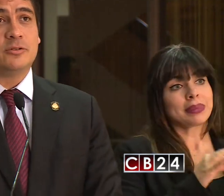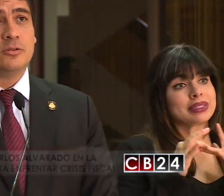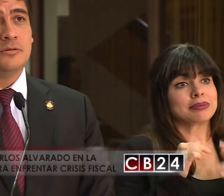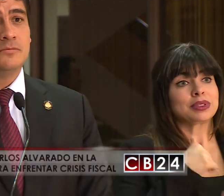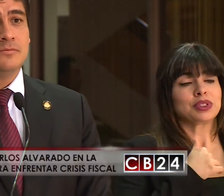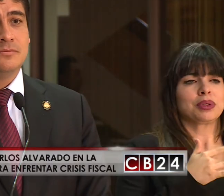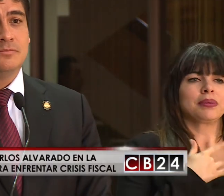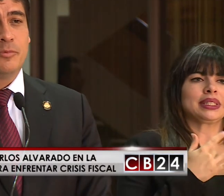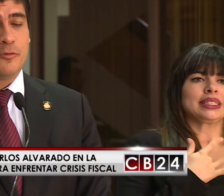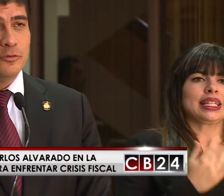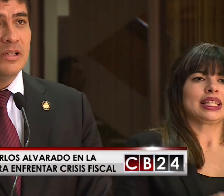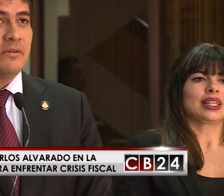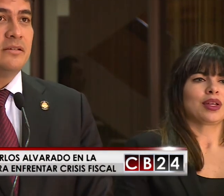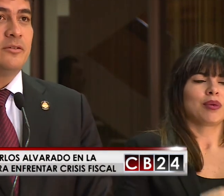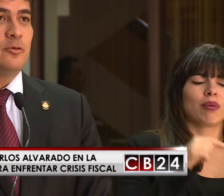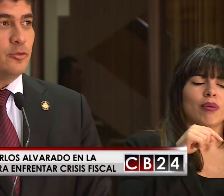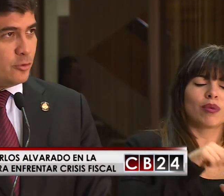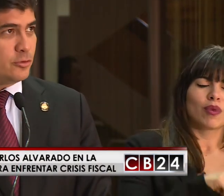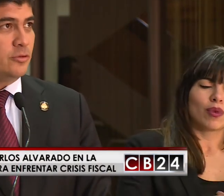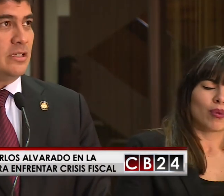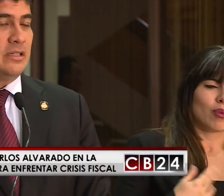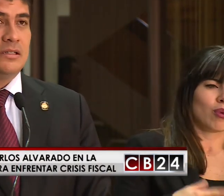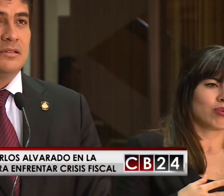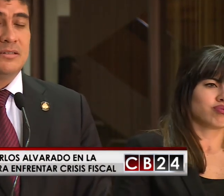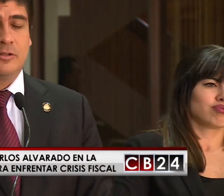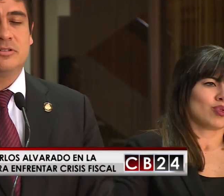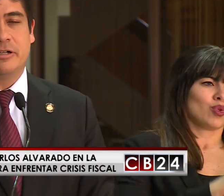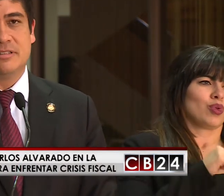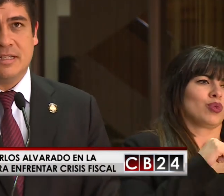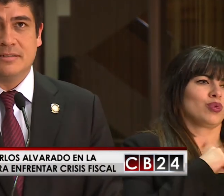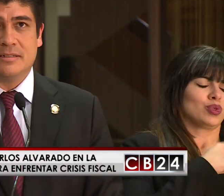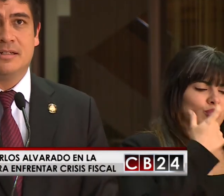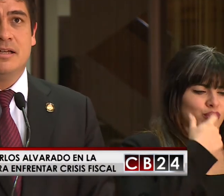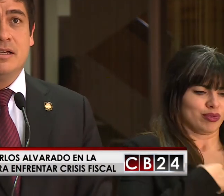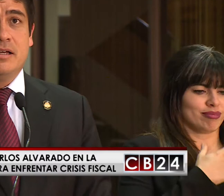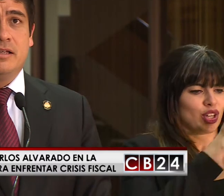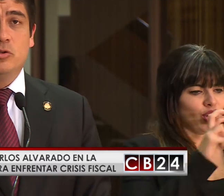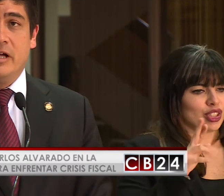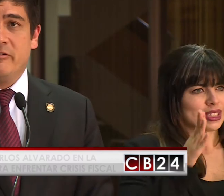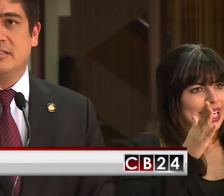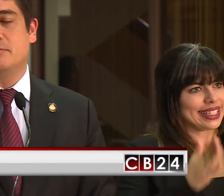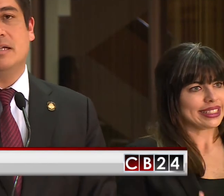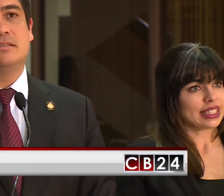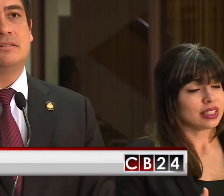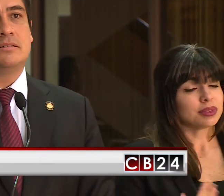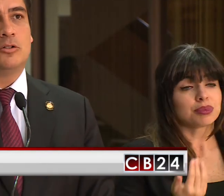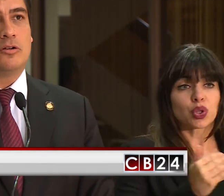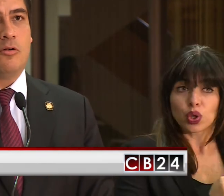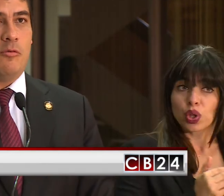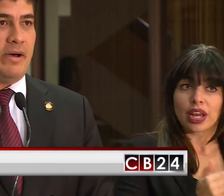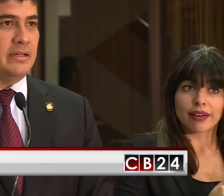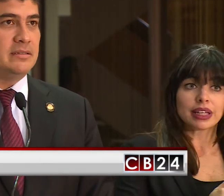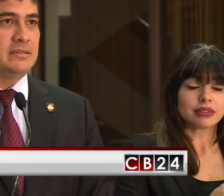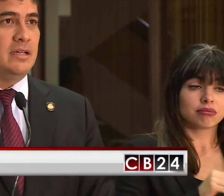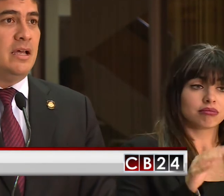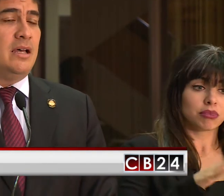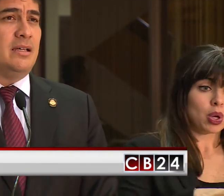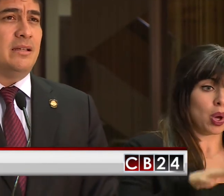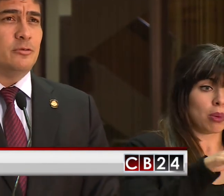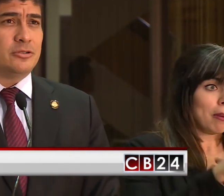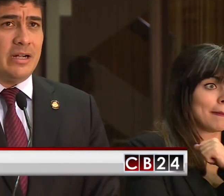Particularmente me siento profundamente orgulloso de ser costarricense y una vez más como